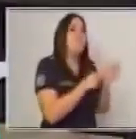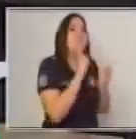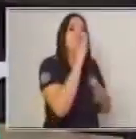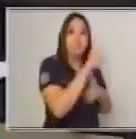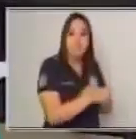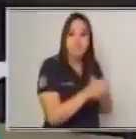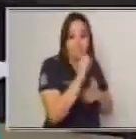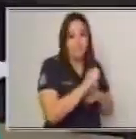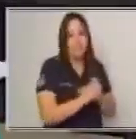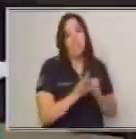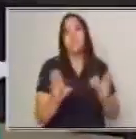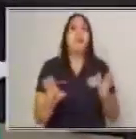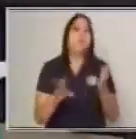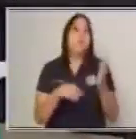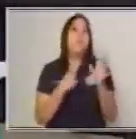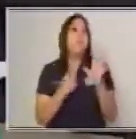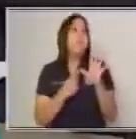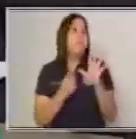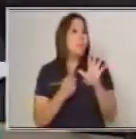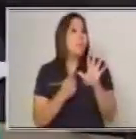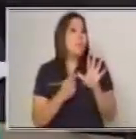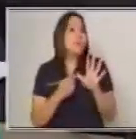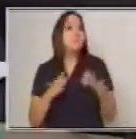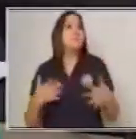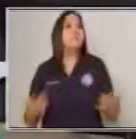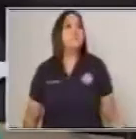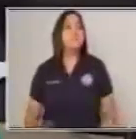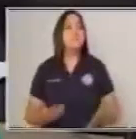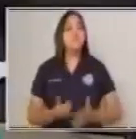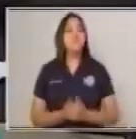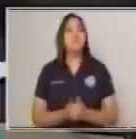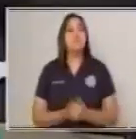La siguiente recomendación que quiero darles es